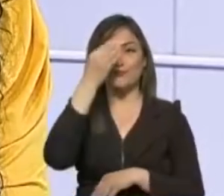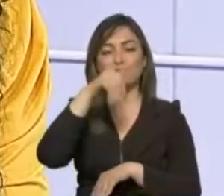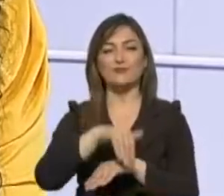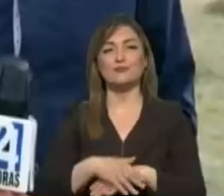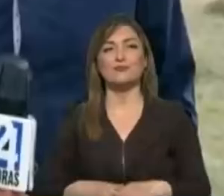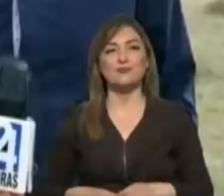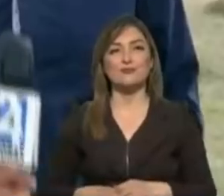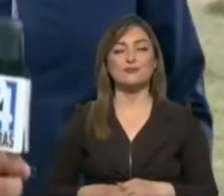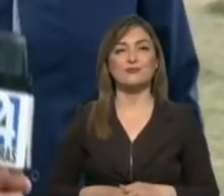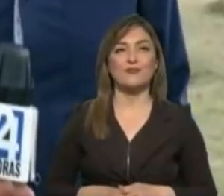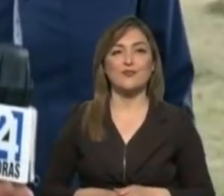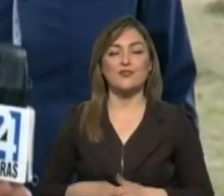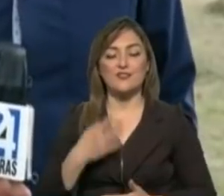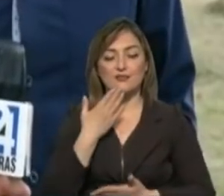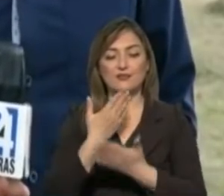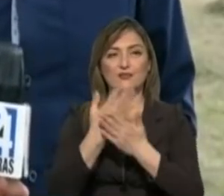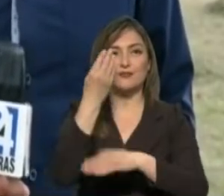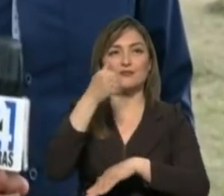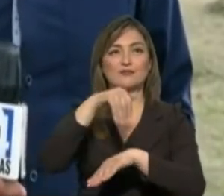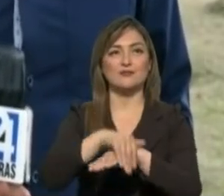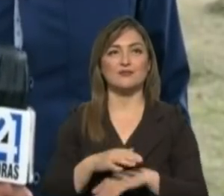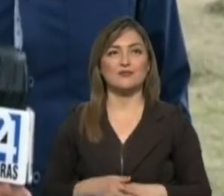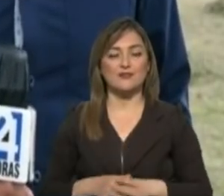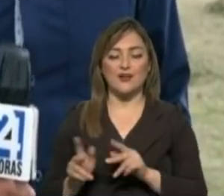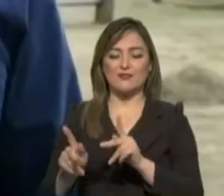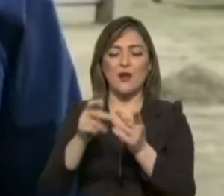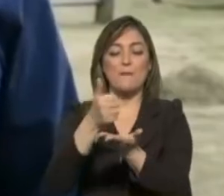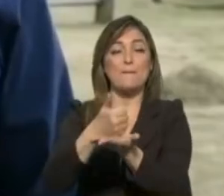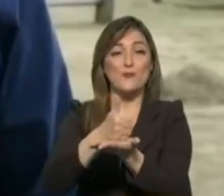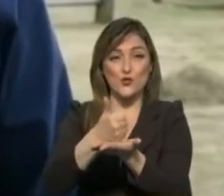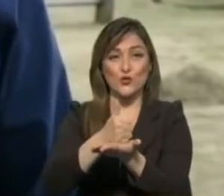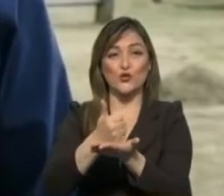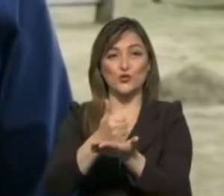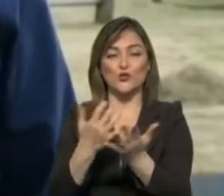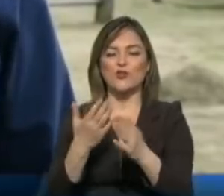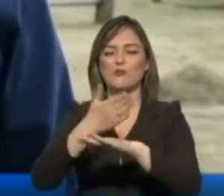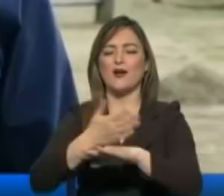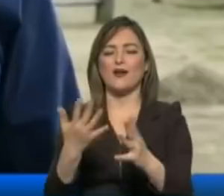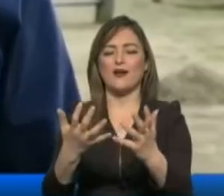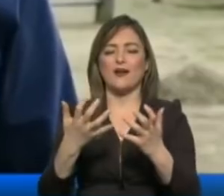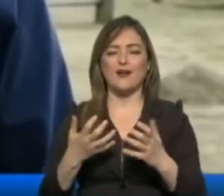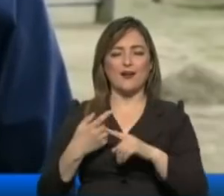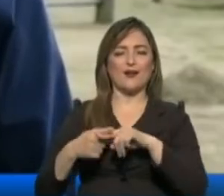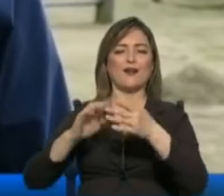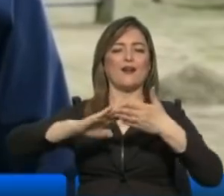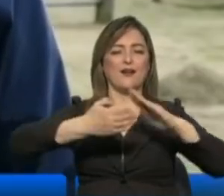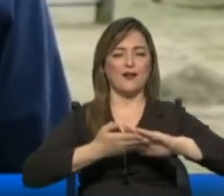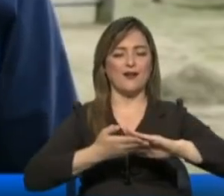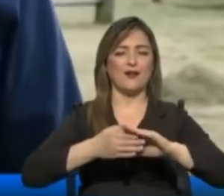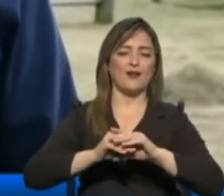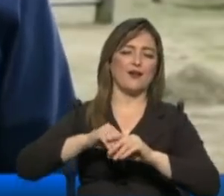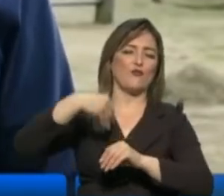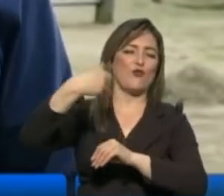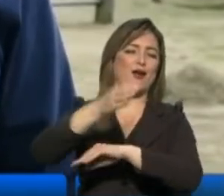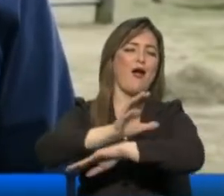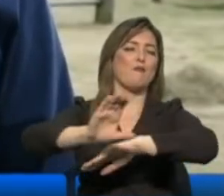tardes. Gracias, buenas tardes. Este es un plan piloto con el cual se aspira a llegar a las diferentes comunidades rurales